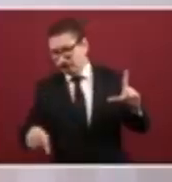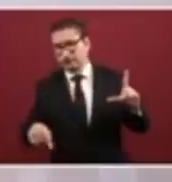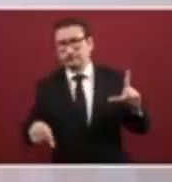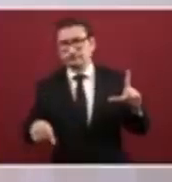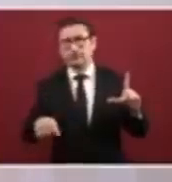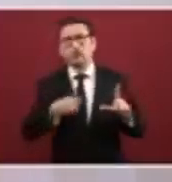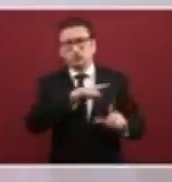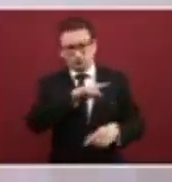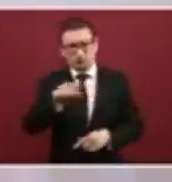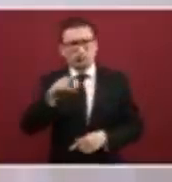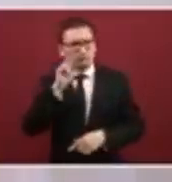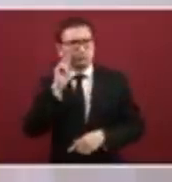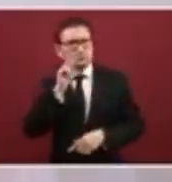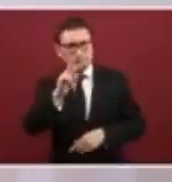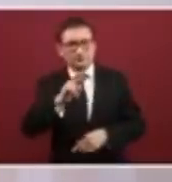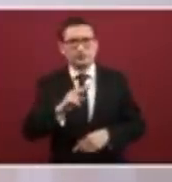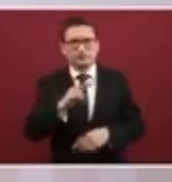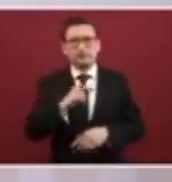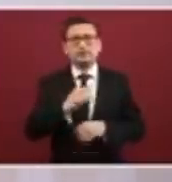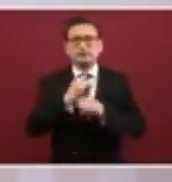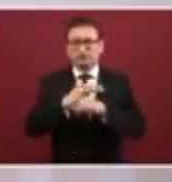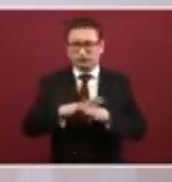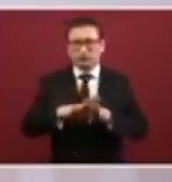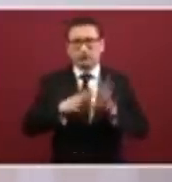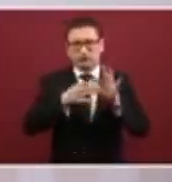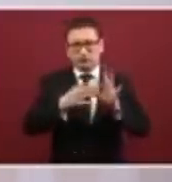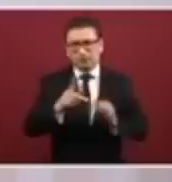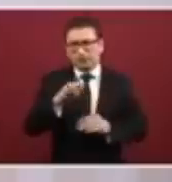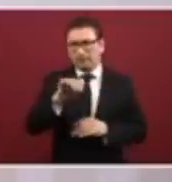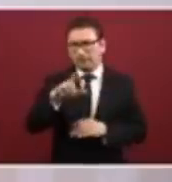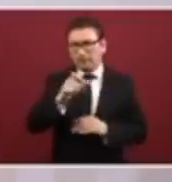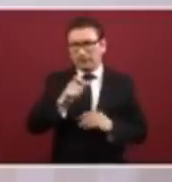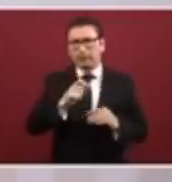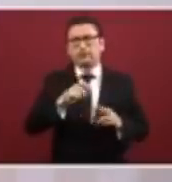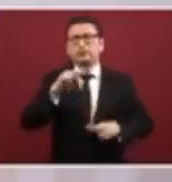Vean el último reporte de Pemex.